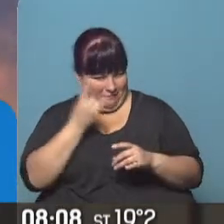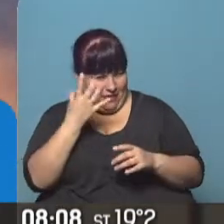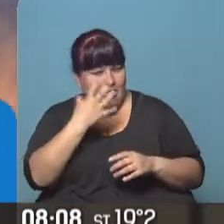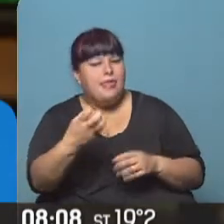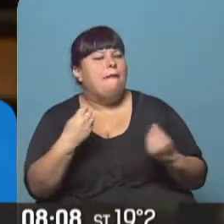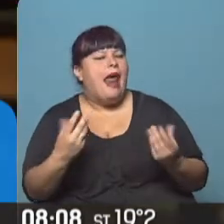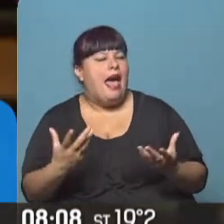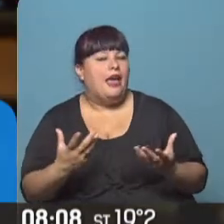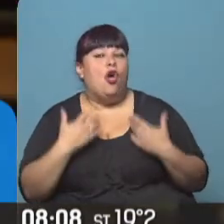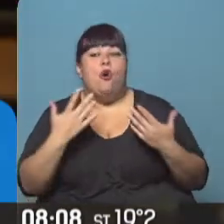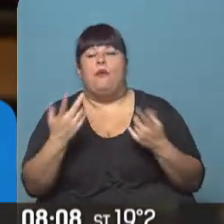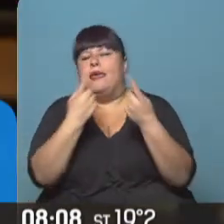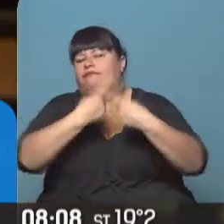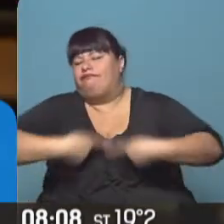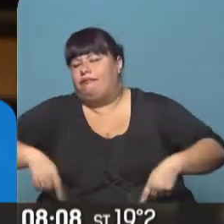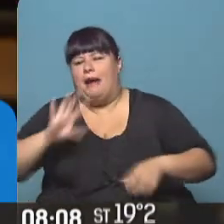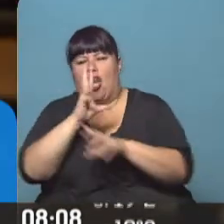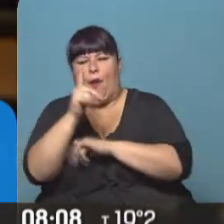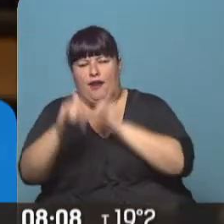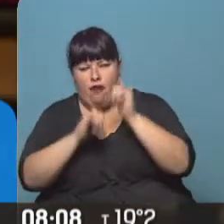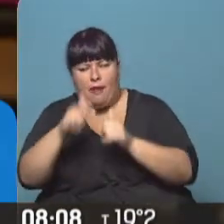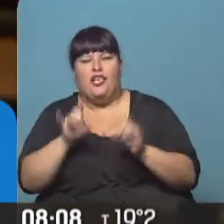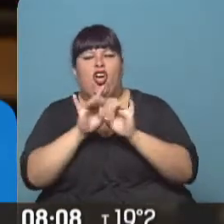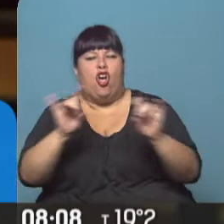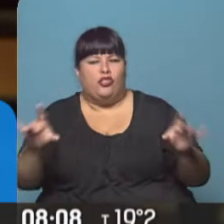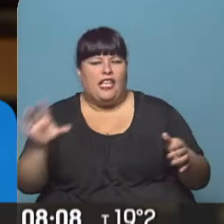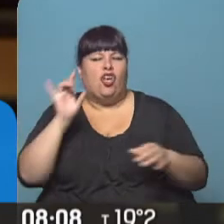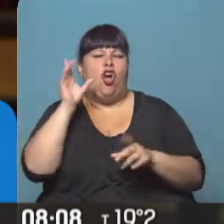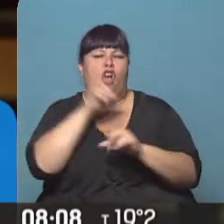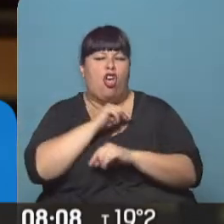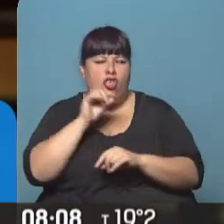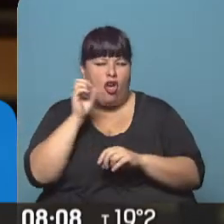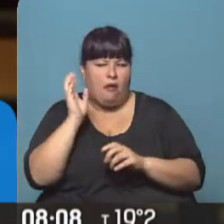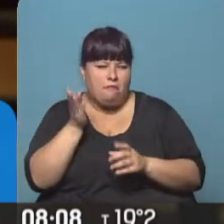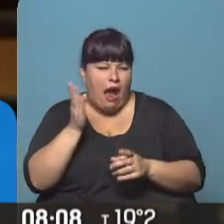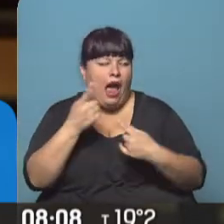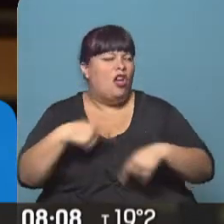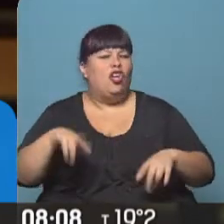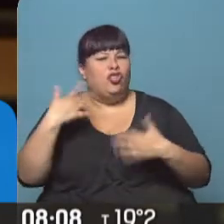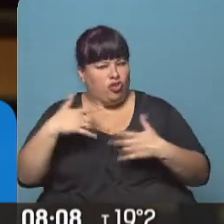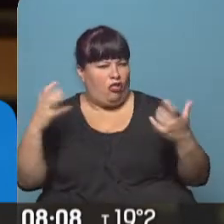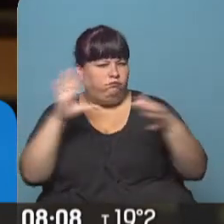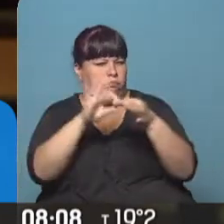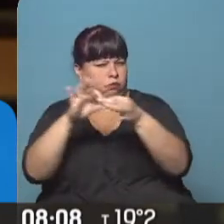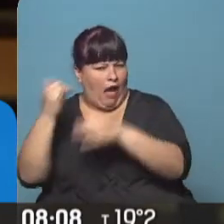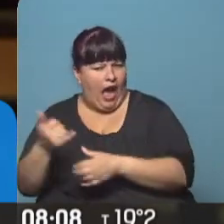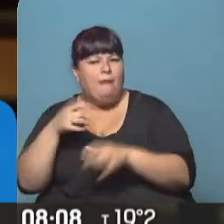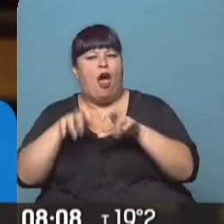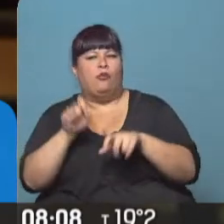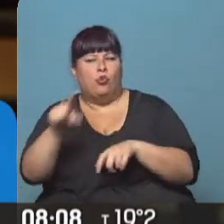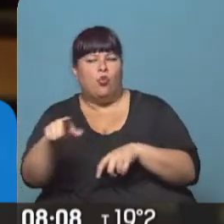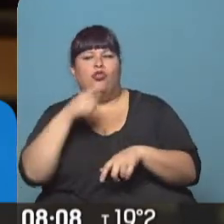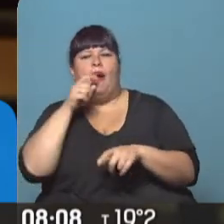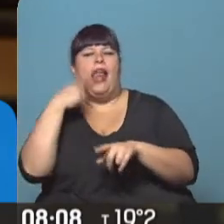para qué? Puede ser mil cosas, para robar datos, para infectarte con códigos maliciosos, o sea, que está todo bastante asociado, para usar tu computadora